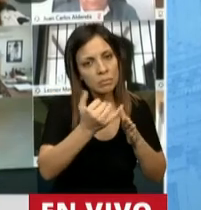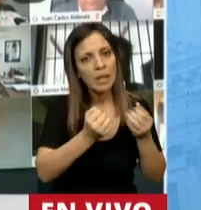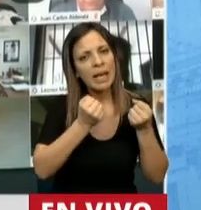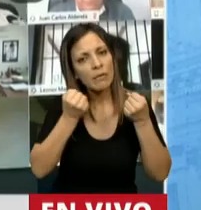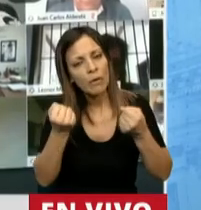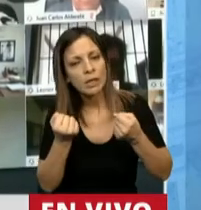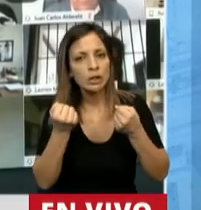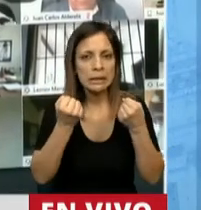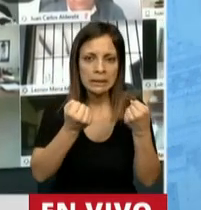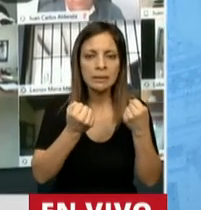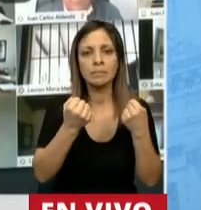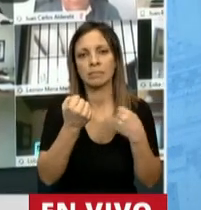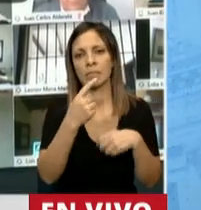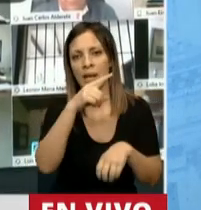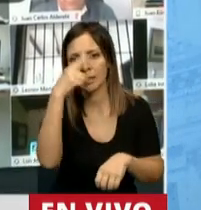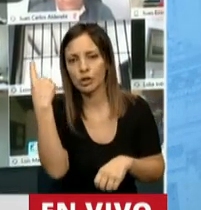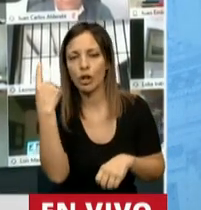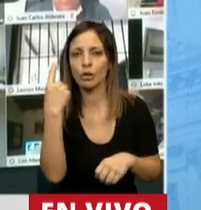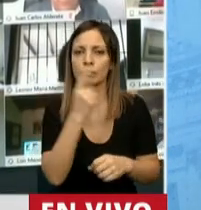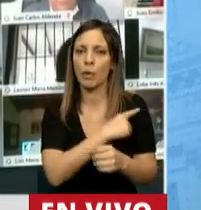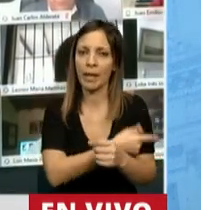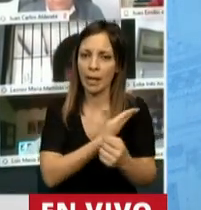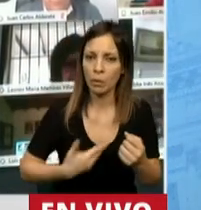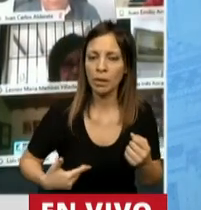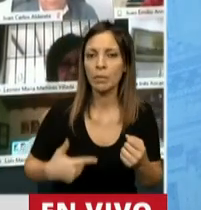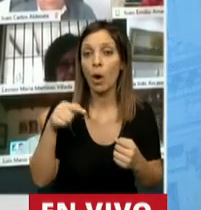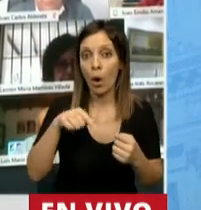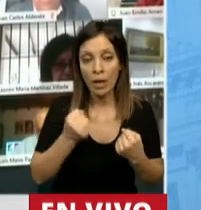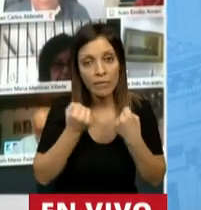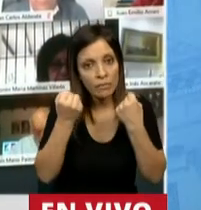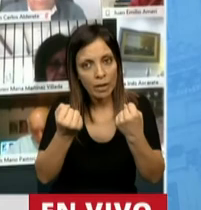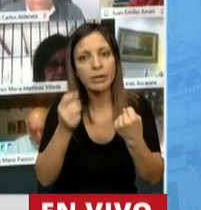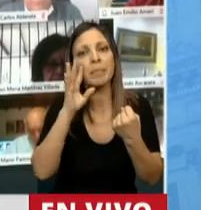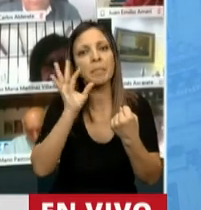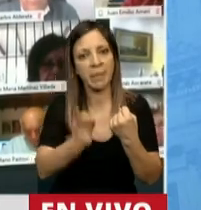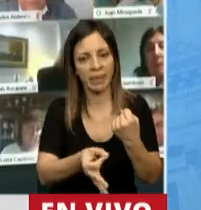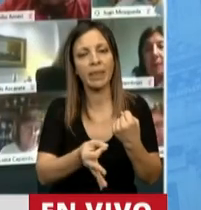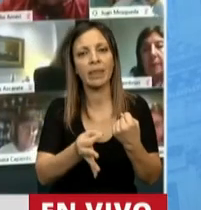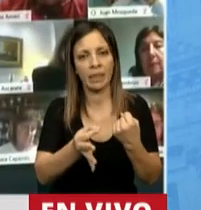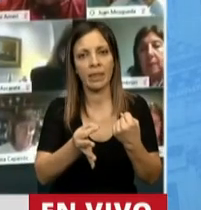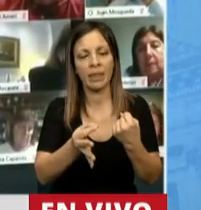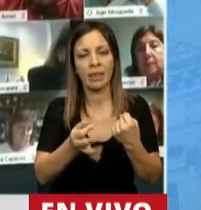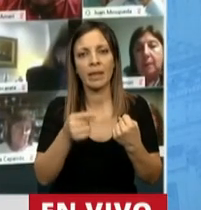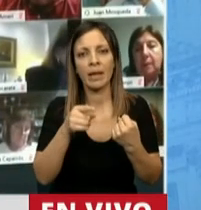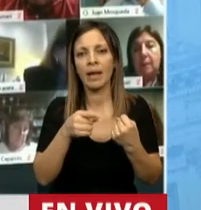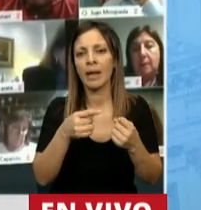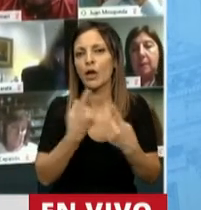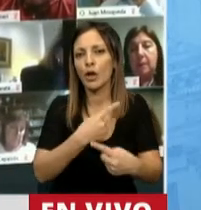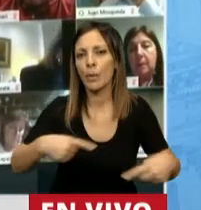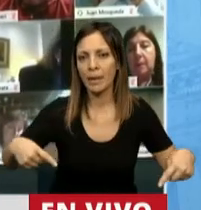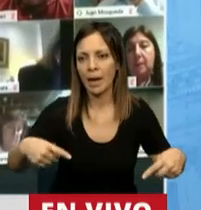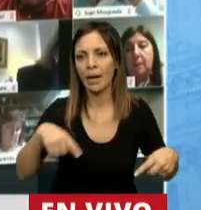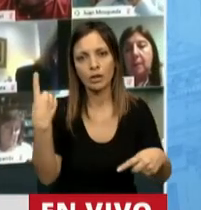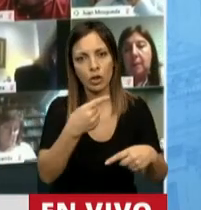congreso como desde el poder ejecutivo en este sentido esfuerzos que hoy se van a ver reflejados en la noticia que hemos